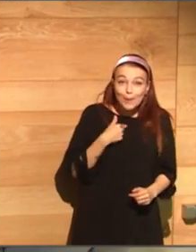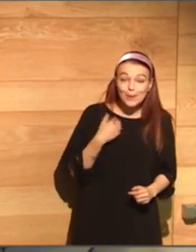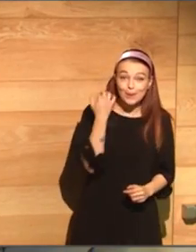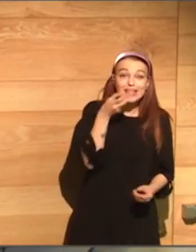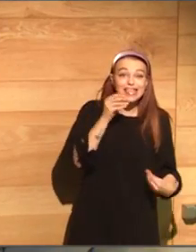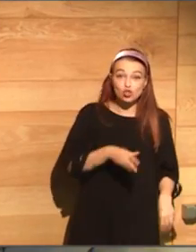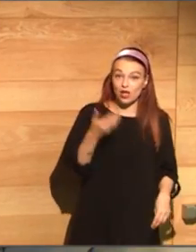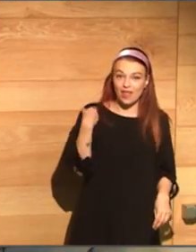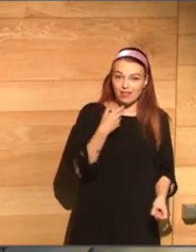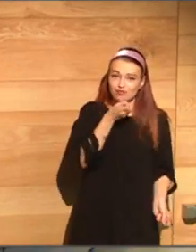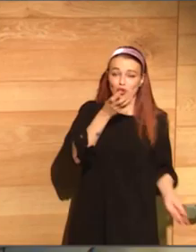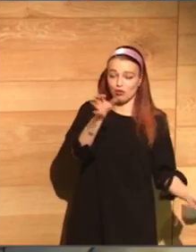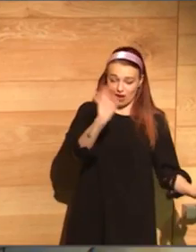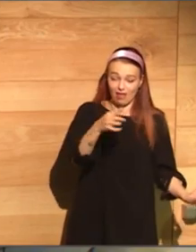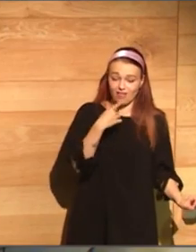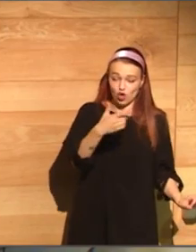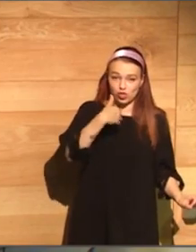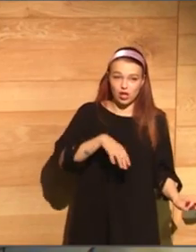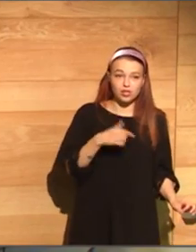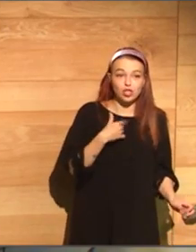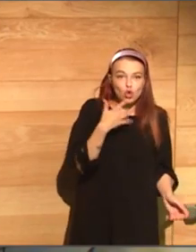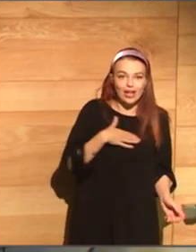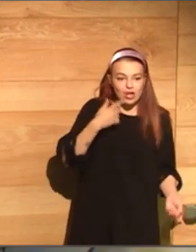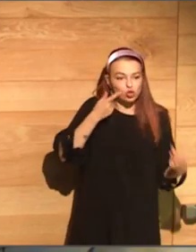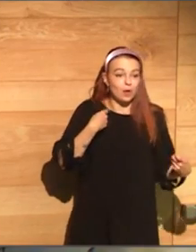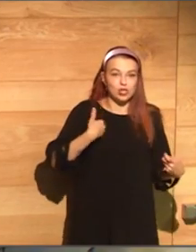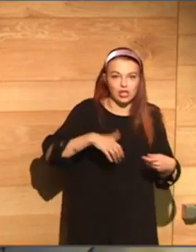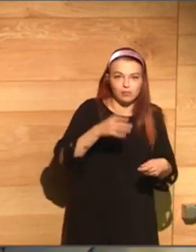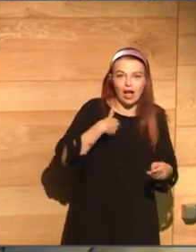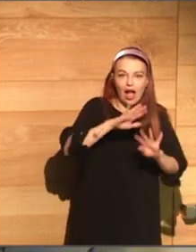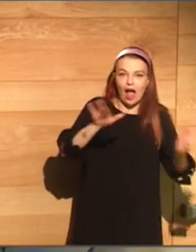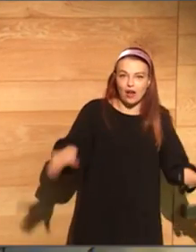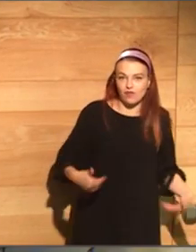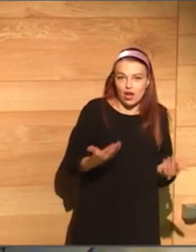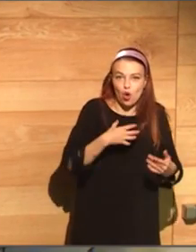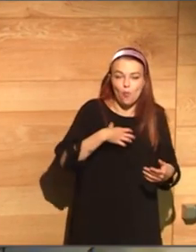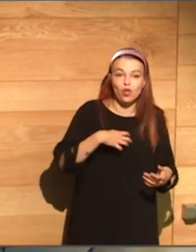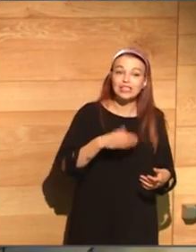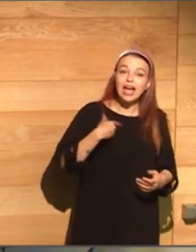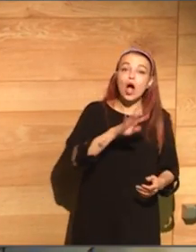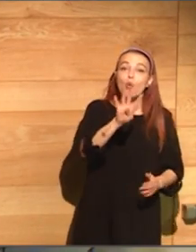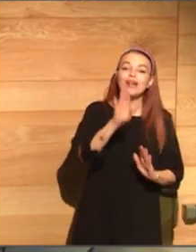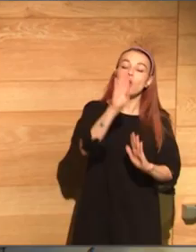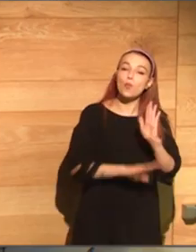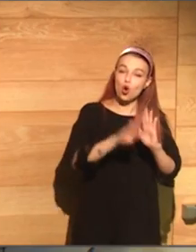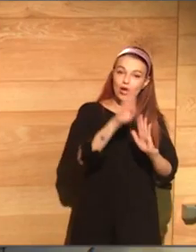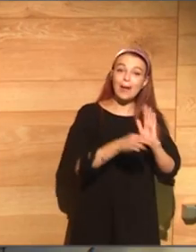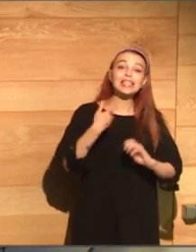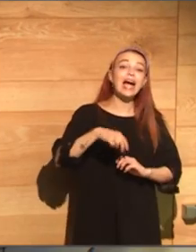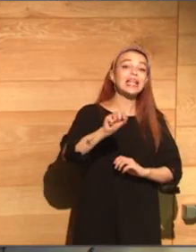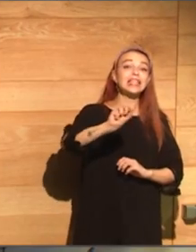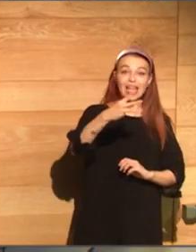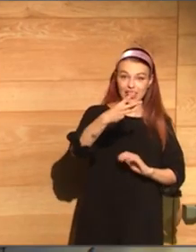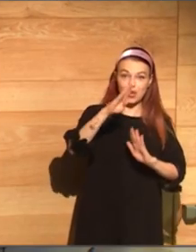Visto esto. Yo intentaba llevarlo ya, pero claro, es que no hay manera. No, no vamos a programa, que si no. Digo, que estamos en el cuarto programa ya, en el tercer programa,